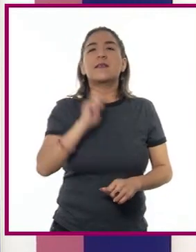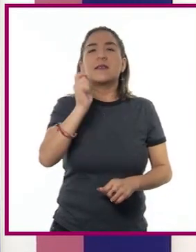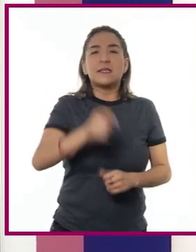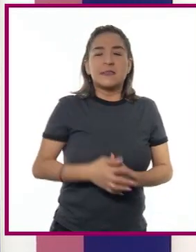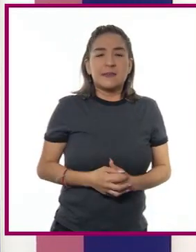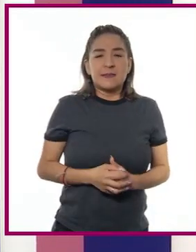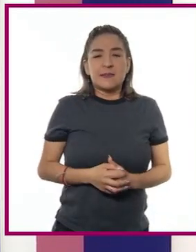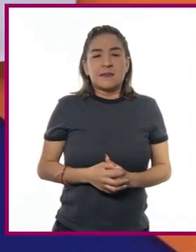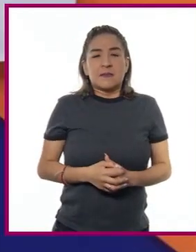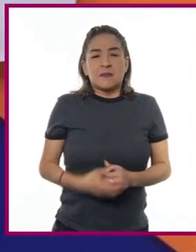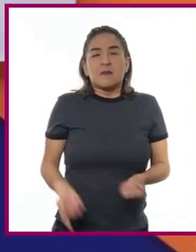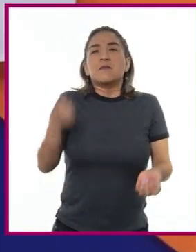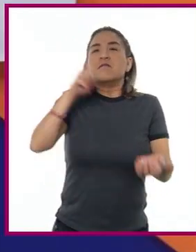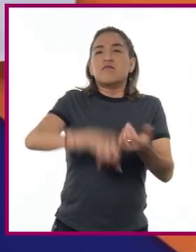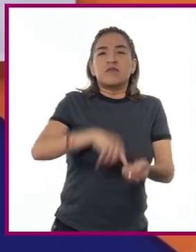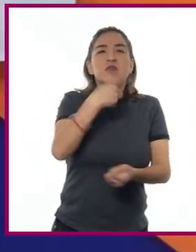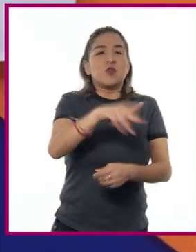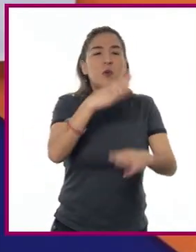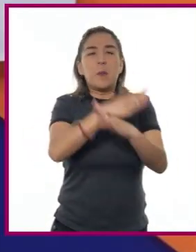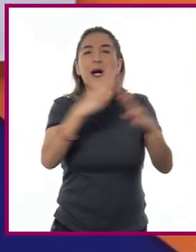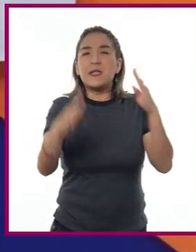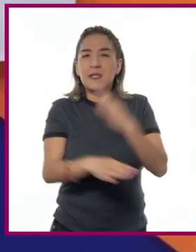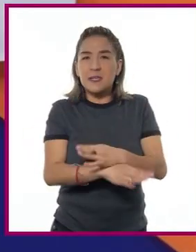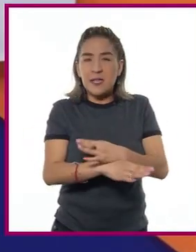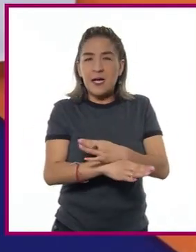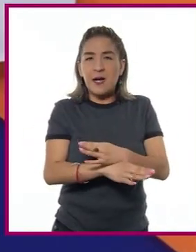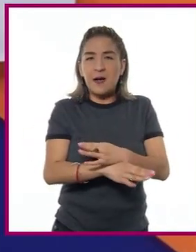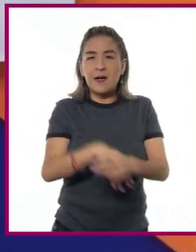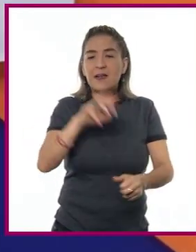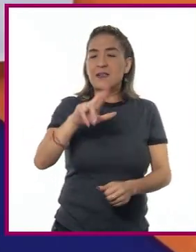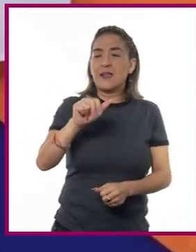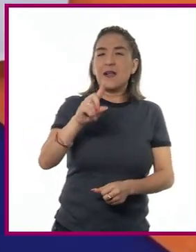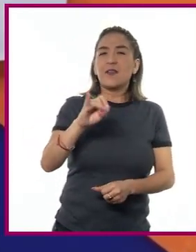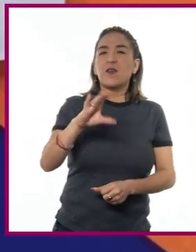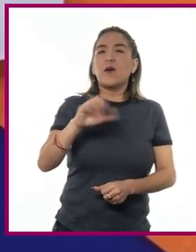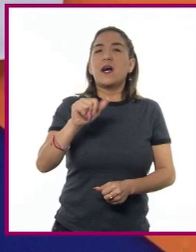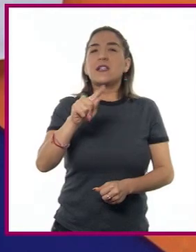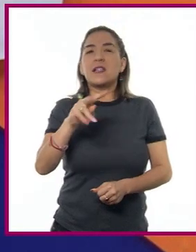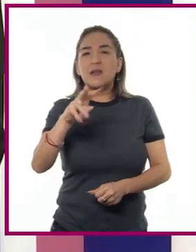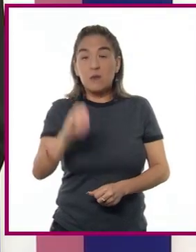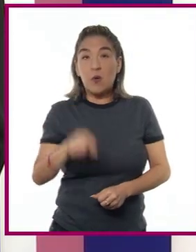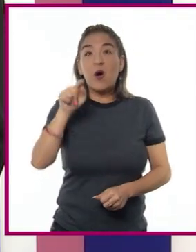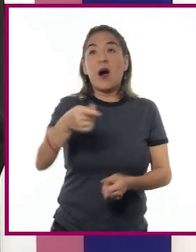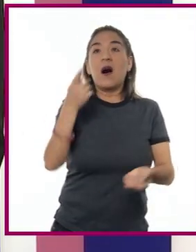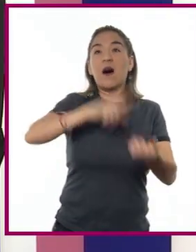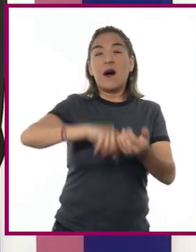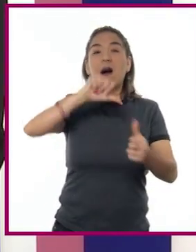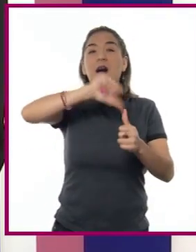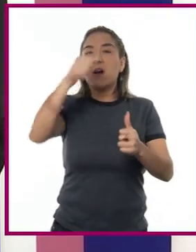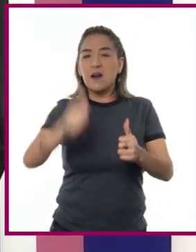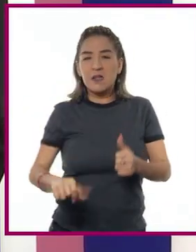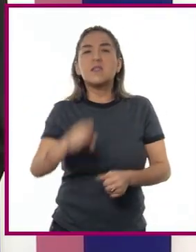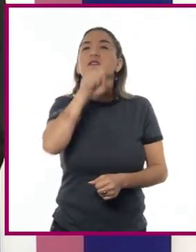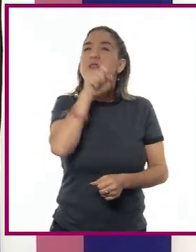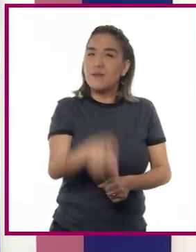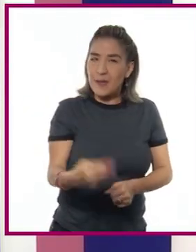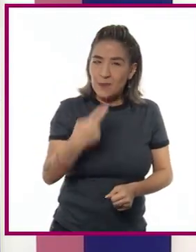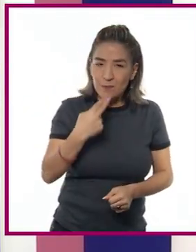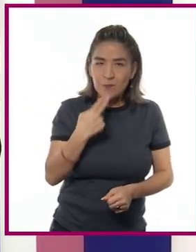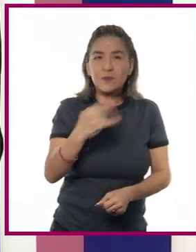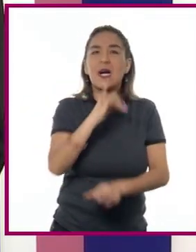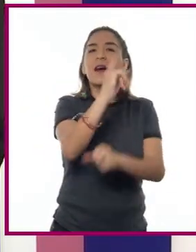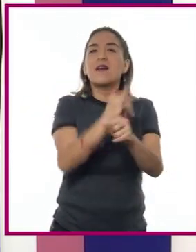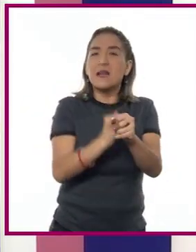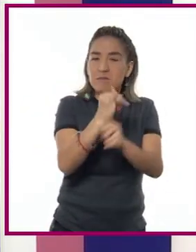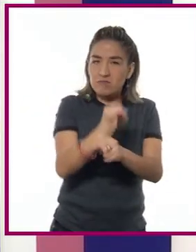han introducido material radioactivo. En el arte también se utilizan los isótopos. En